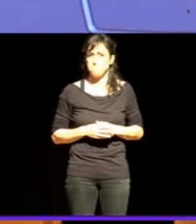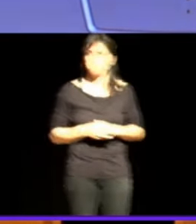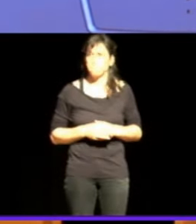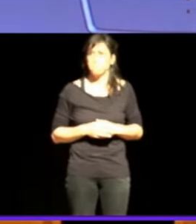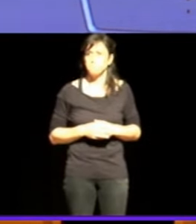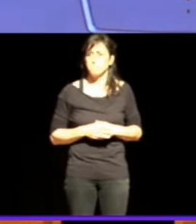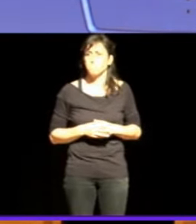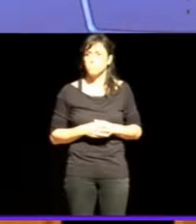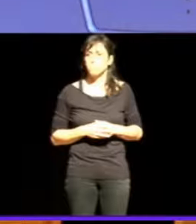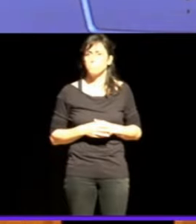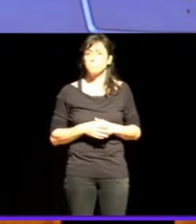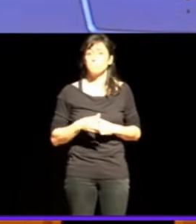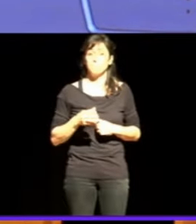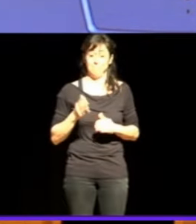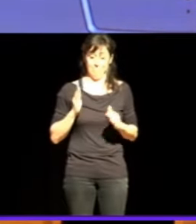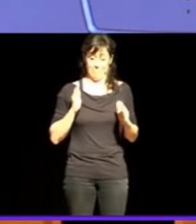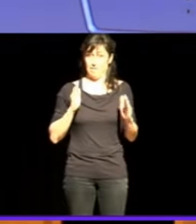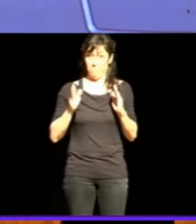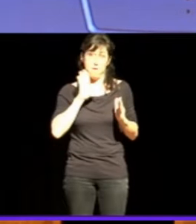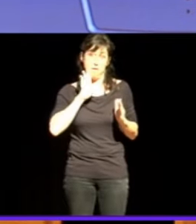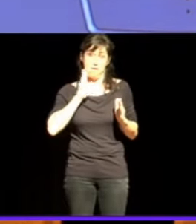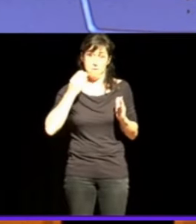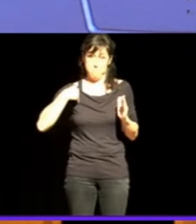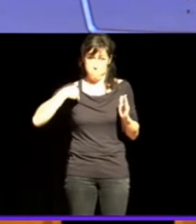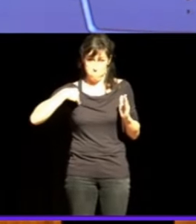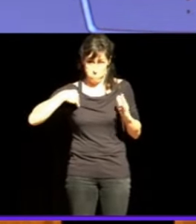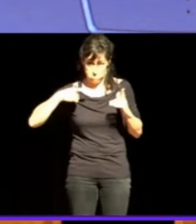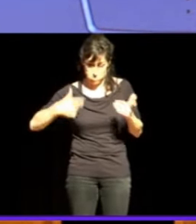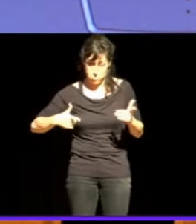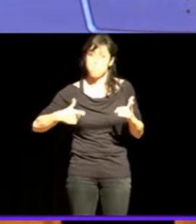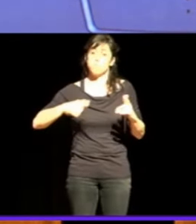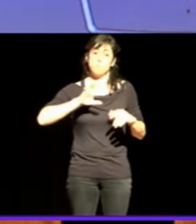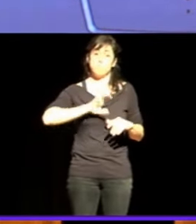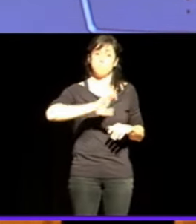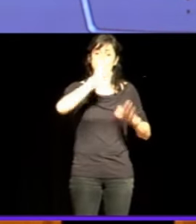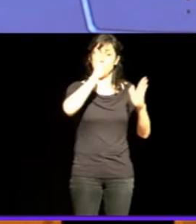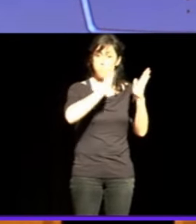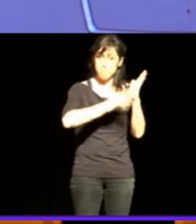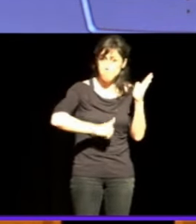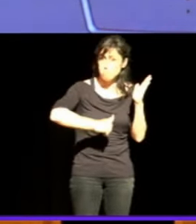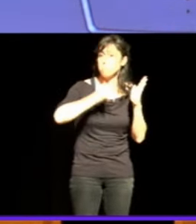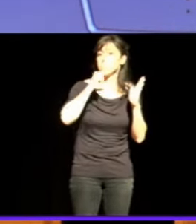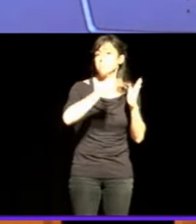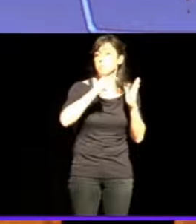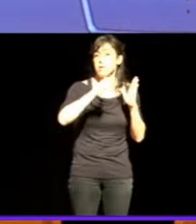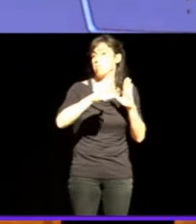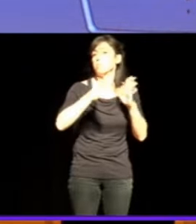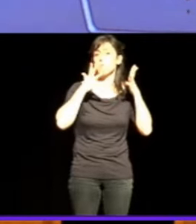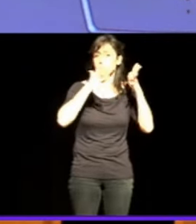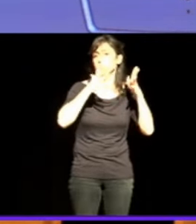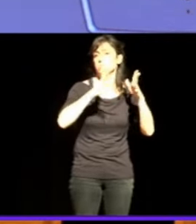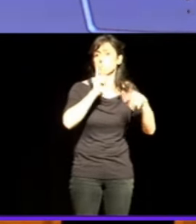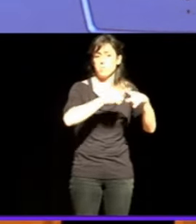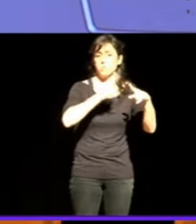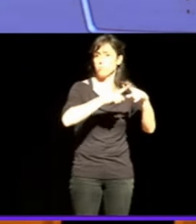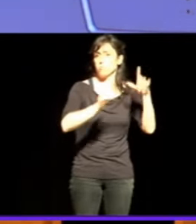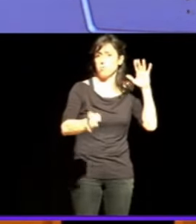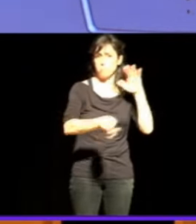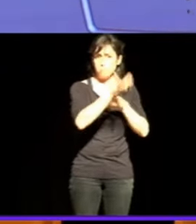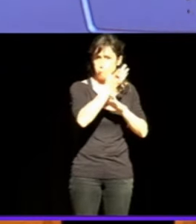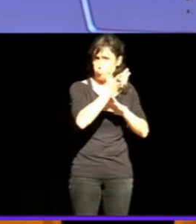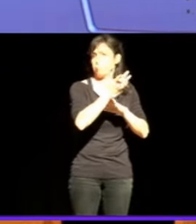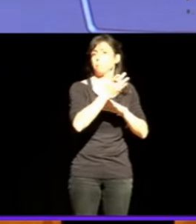Cofundé también en esa época la Sociedad de Sexología del País Valenciano, Sociedad de Sexología del País Valenciano, que se oficializó en